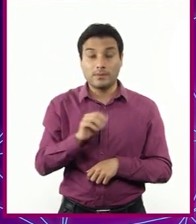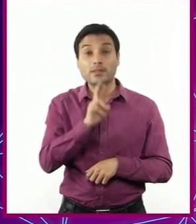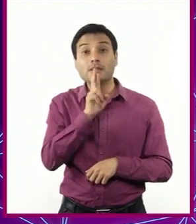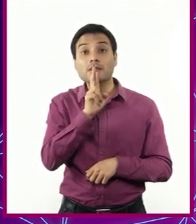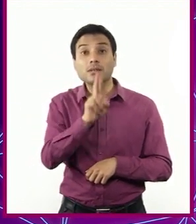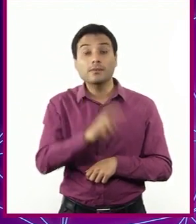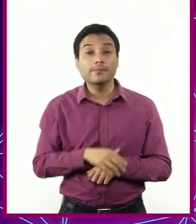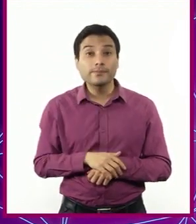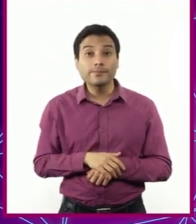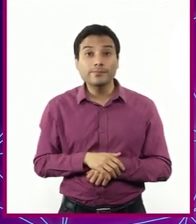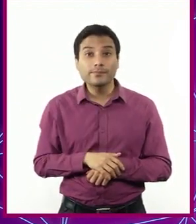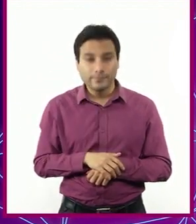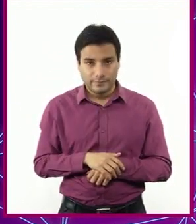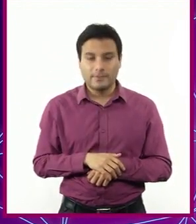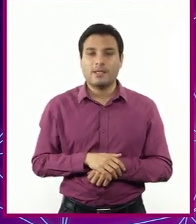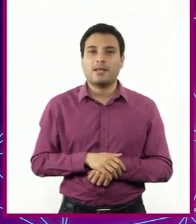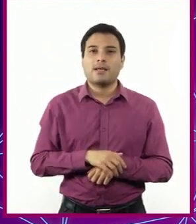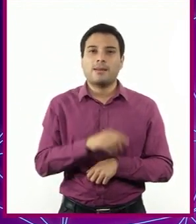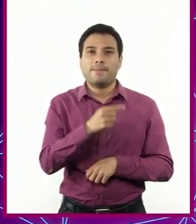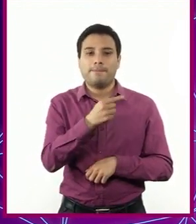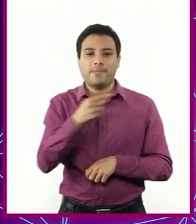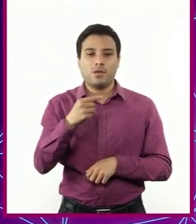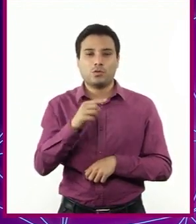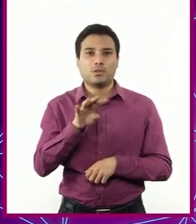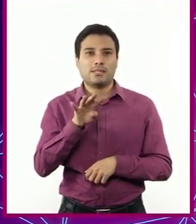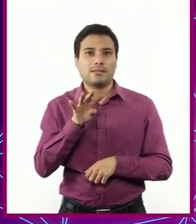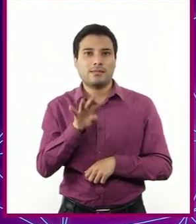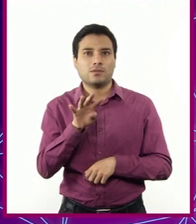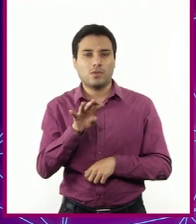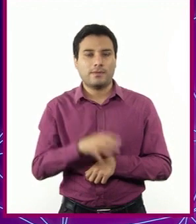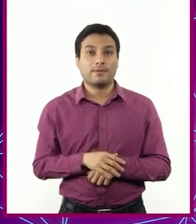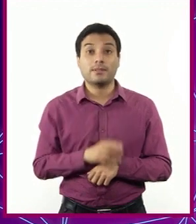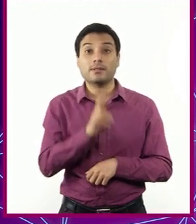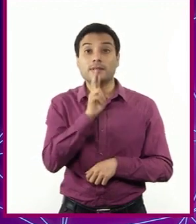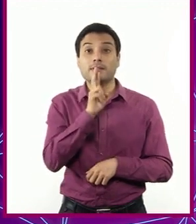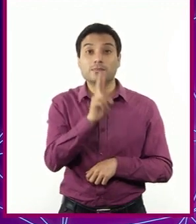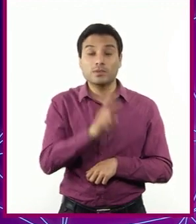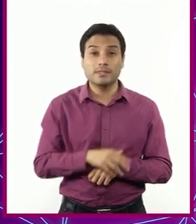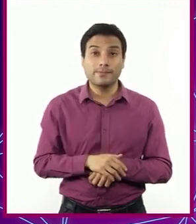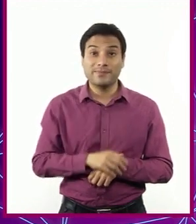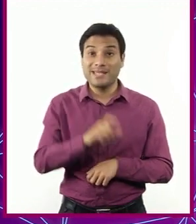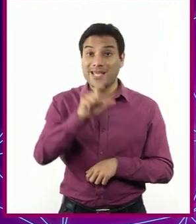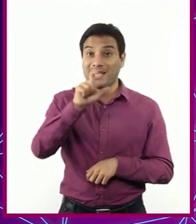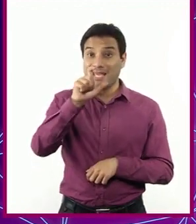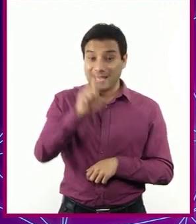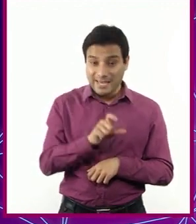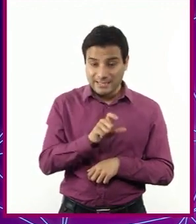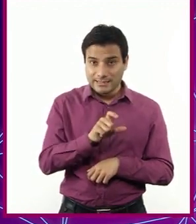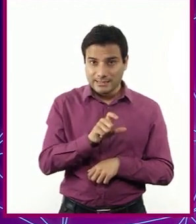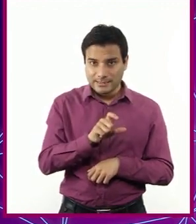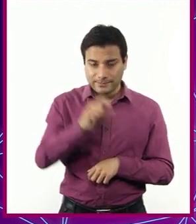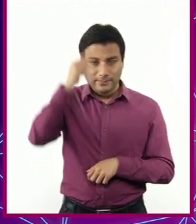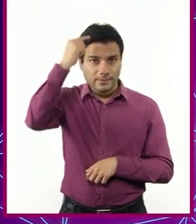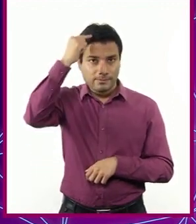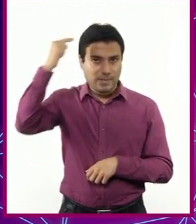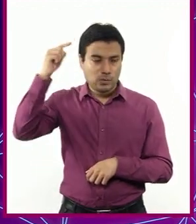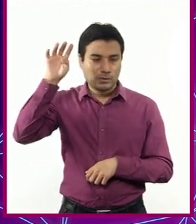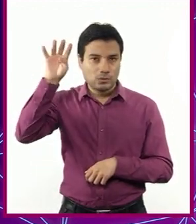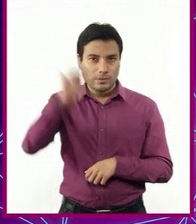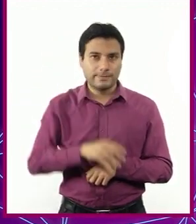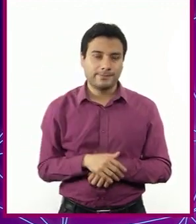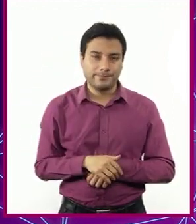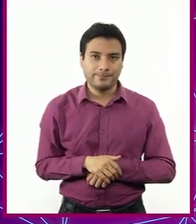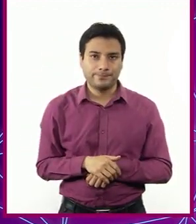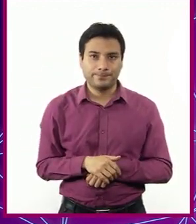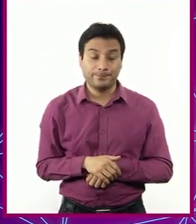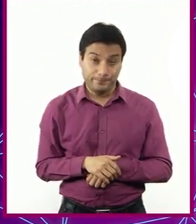39 es 19 negativo, entonces el resultado es x a la 19 negativo.